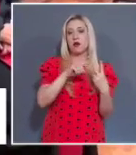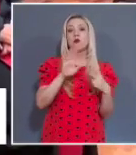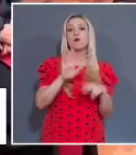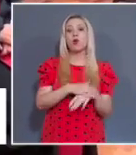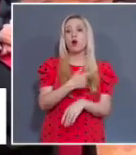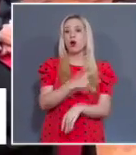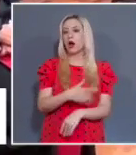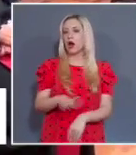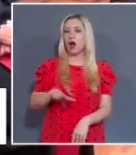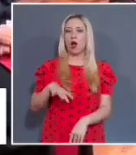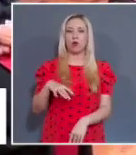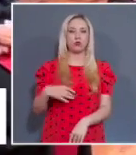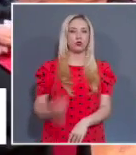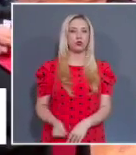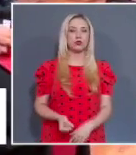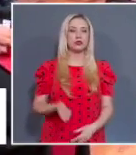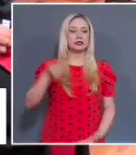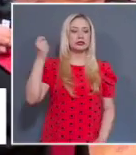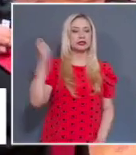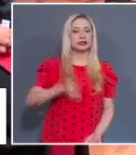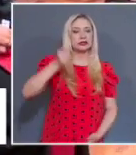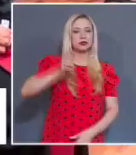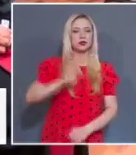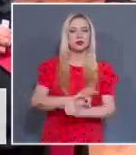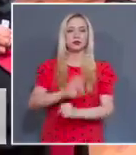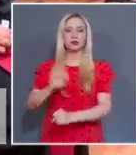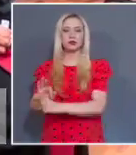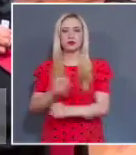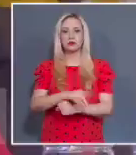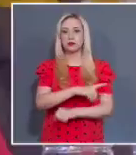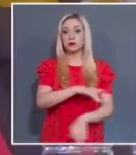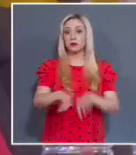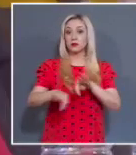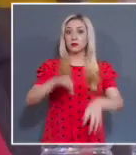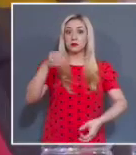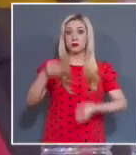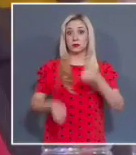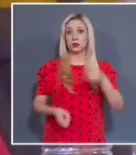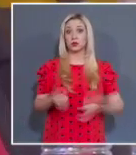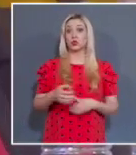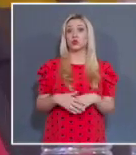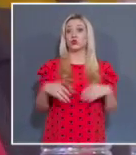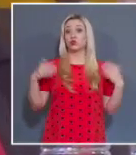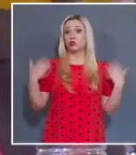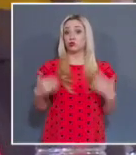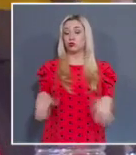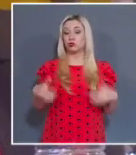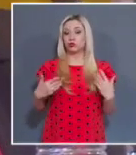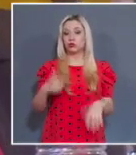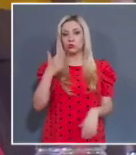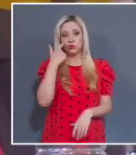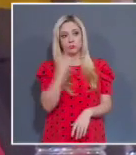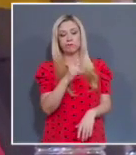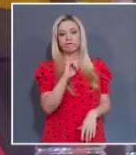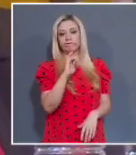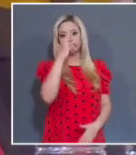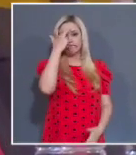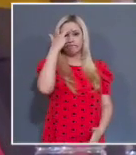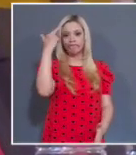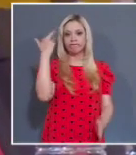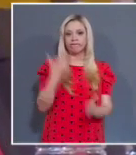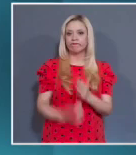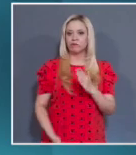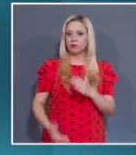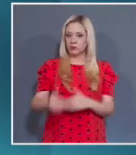arbitrarias e irracionales durante su función judicial. Se encontró al Estado responsable de vulnerar la independencia y protección judicial